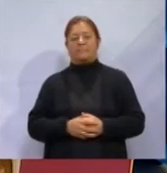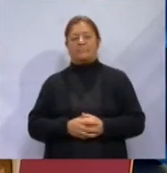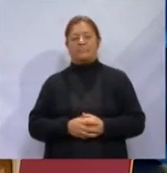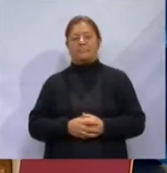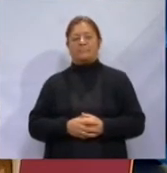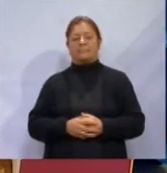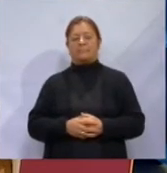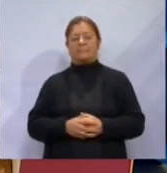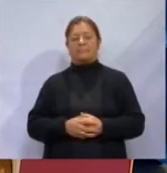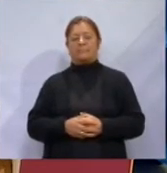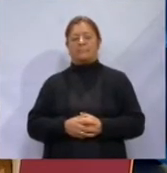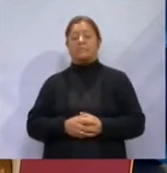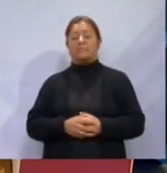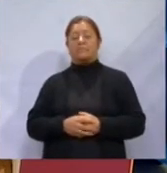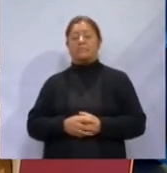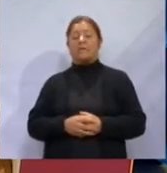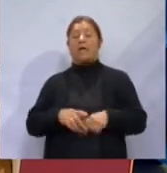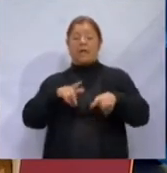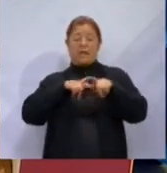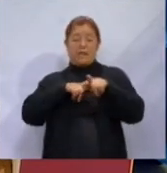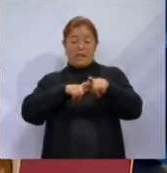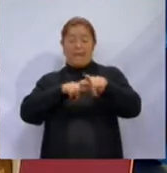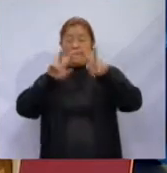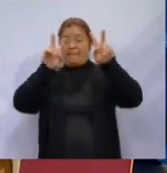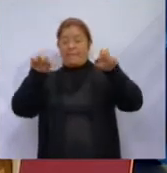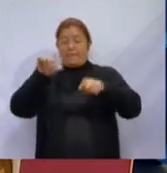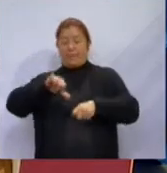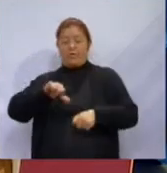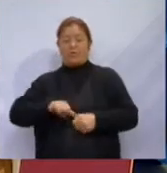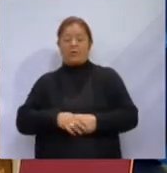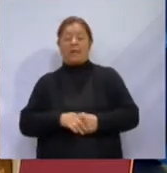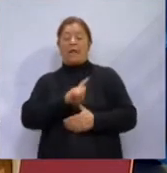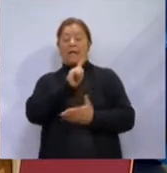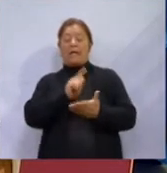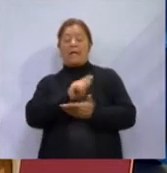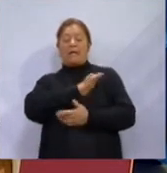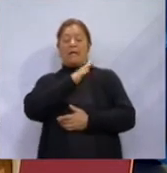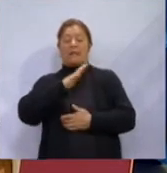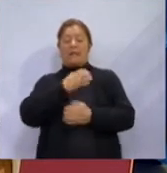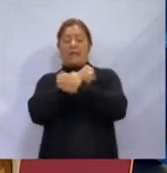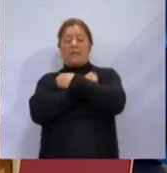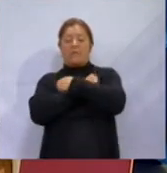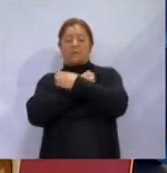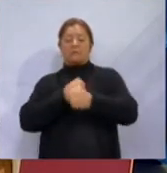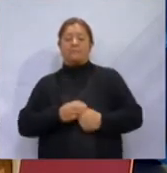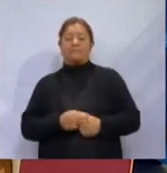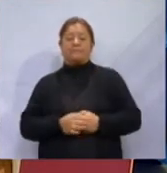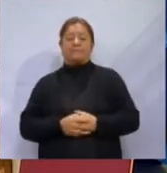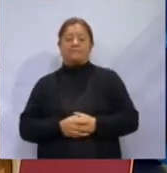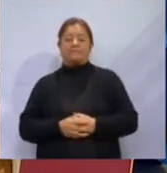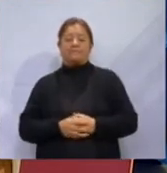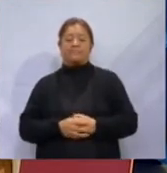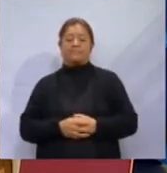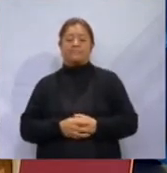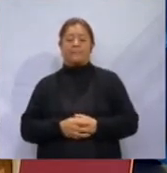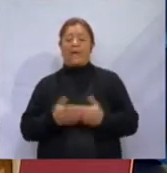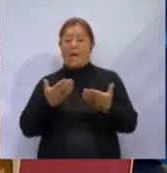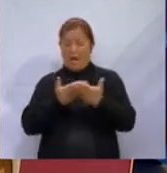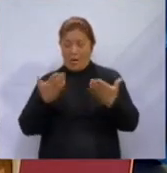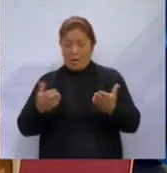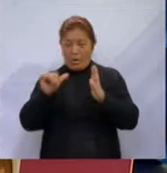Bien, continuamos abordando el tema del día de hoy, Ley General de Educación. Sí, y ahora vamos a hablar del